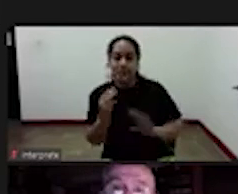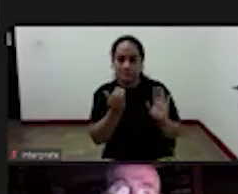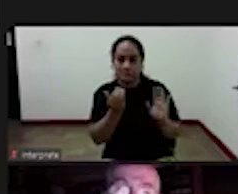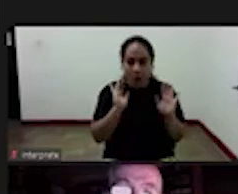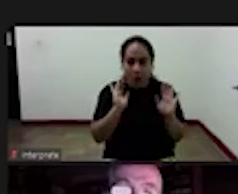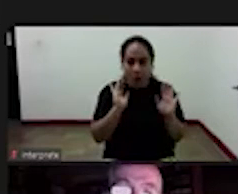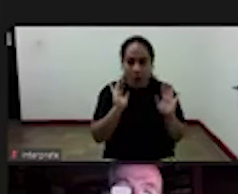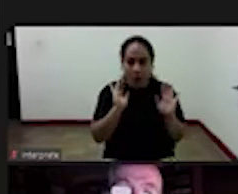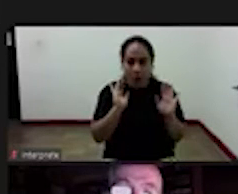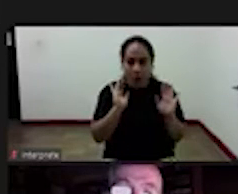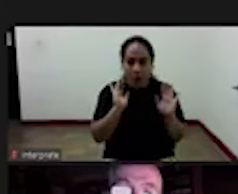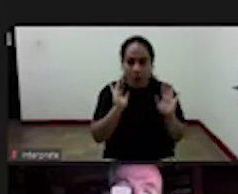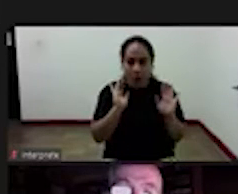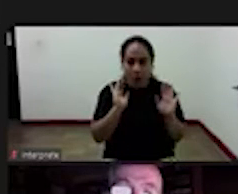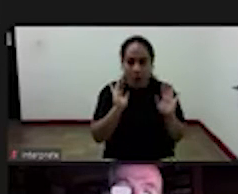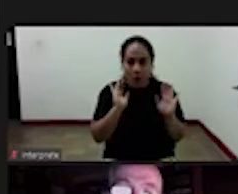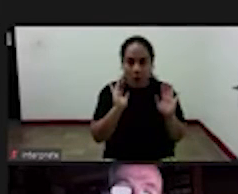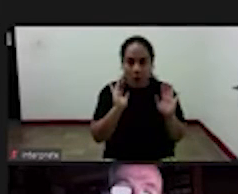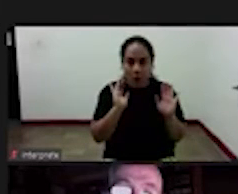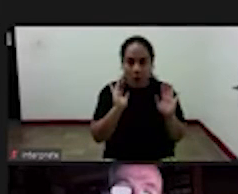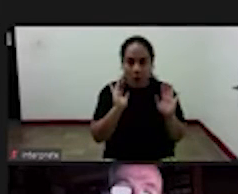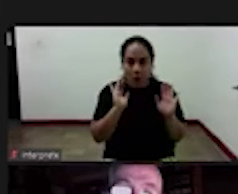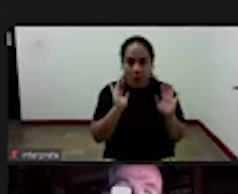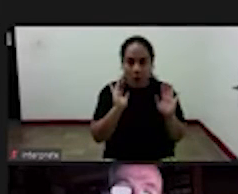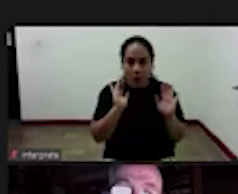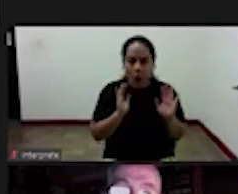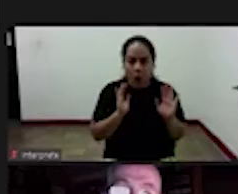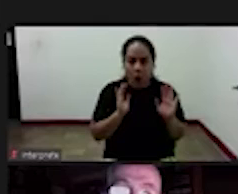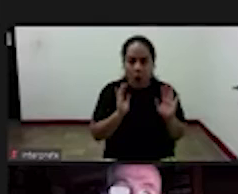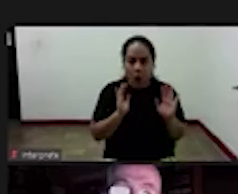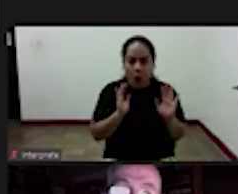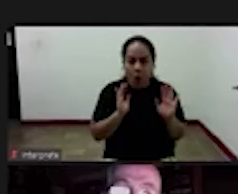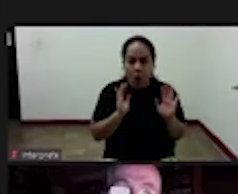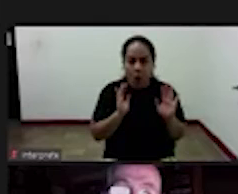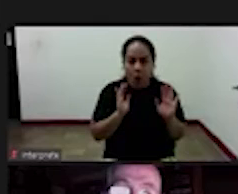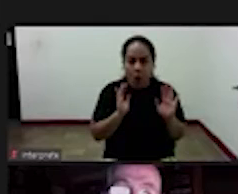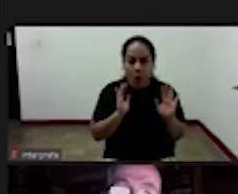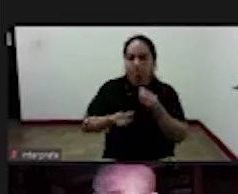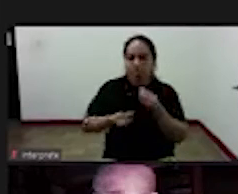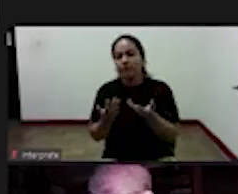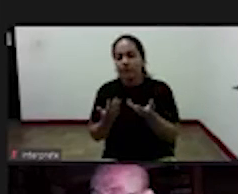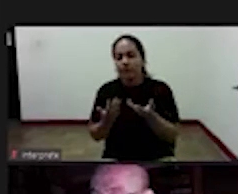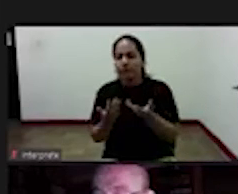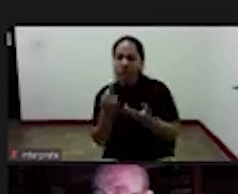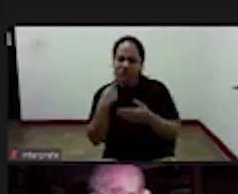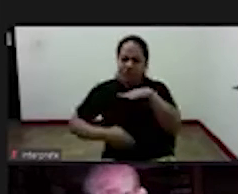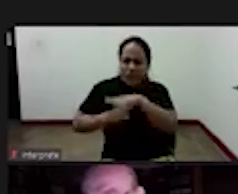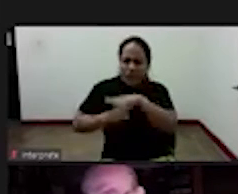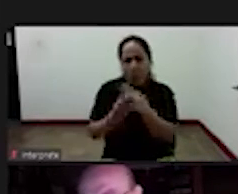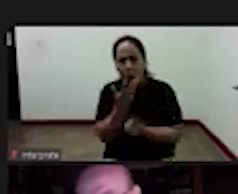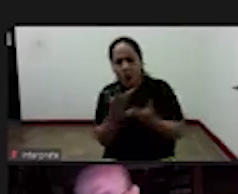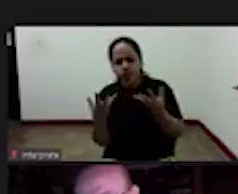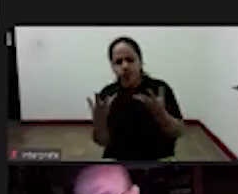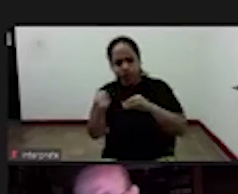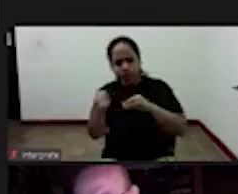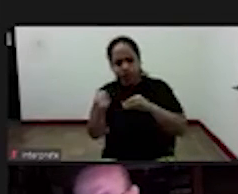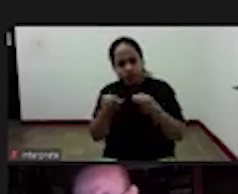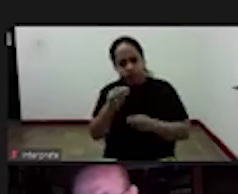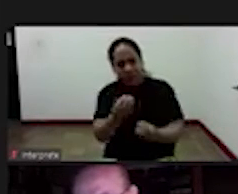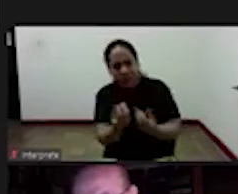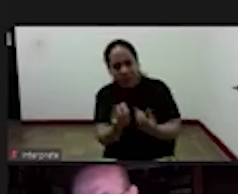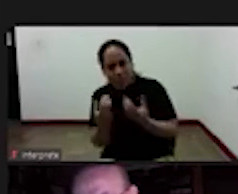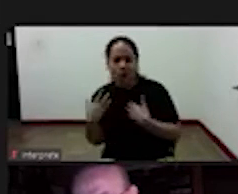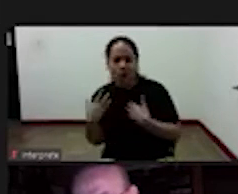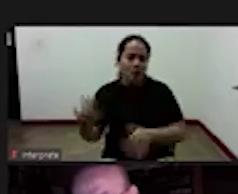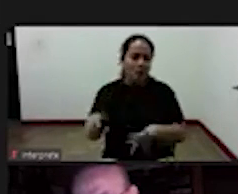ya cautivados por todo eso, pues recibimos con beneplácito todas estas obras y estamos muy